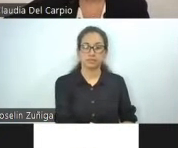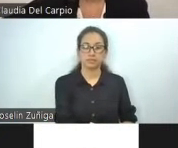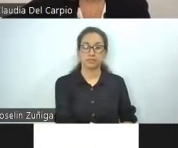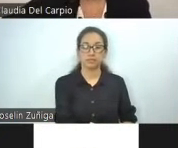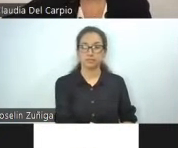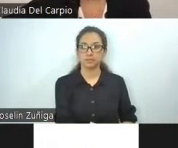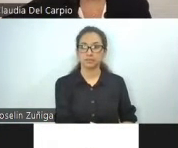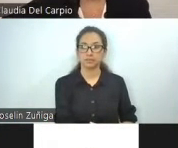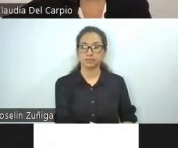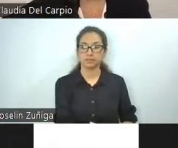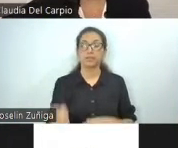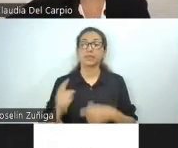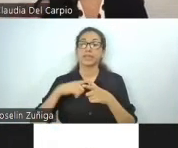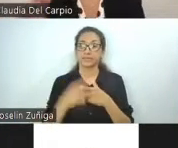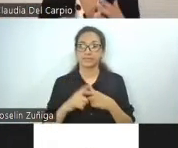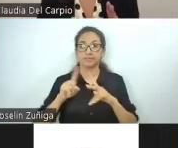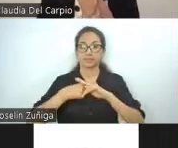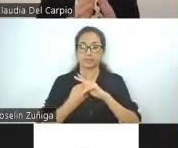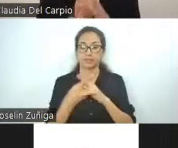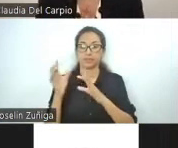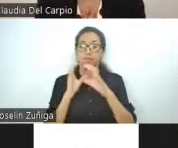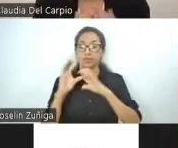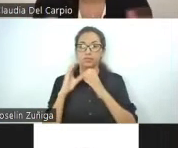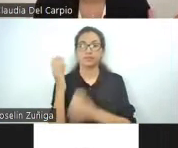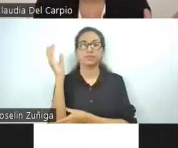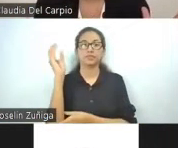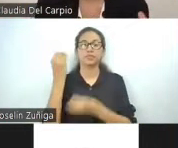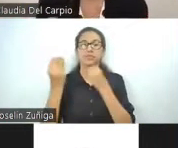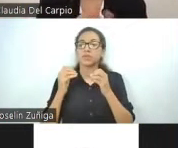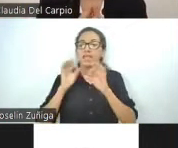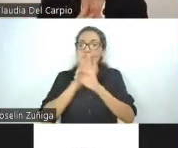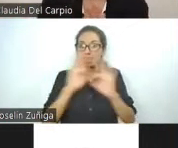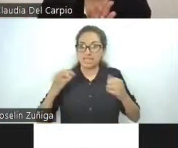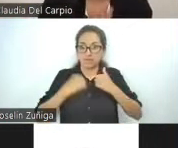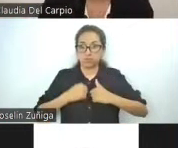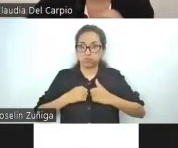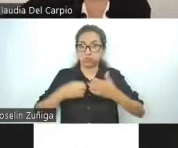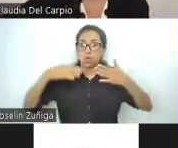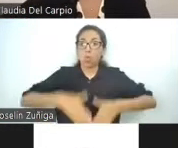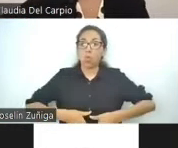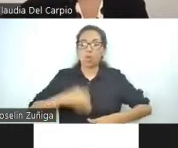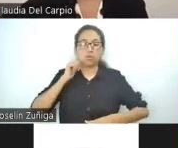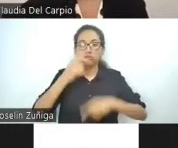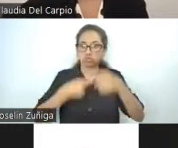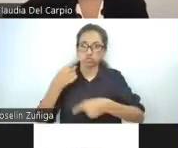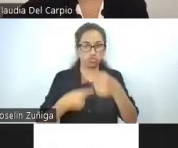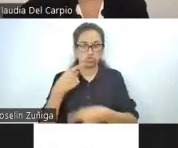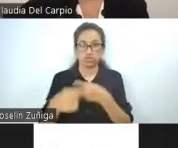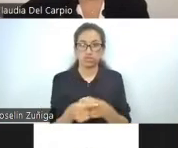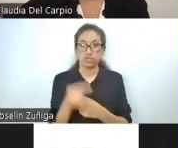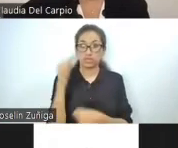Ok, entonces empezaremos hablando sobre la higiene íntima diaria, lo que debemos hacer en nuestro día a día. Y acá